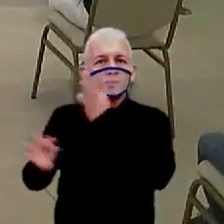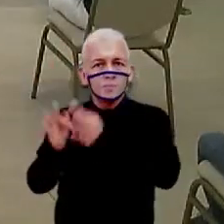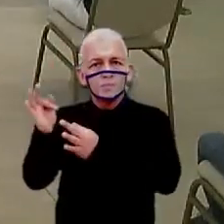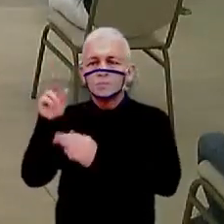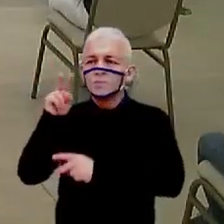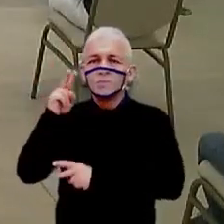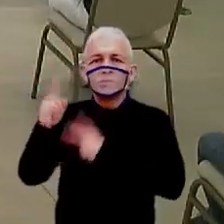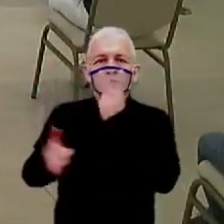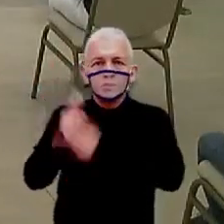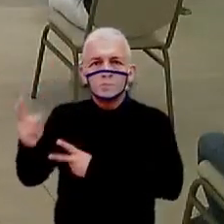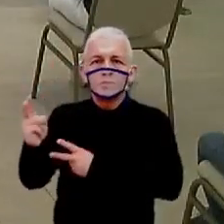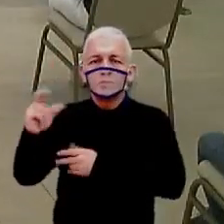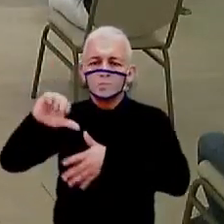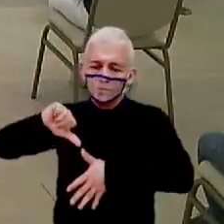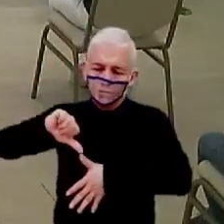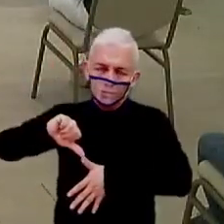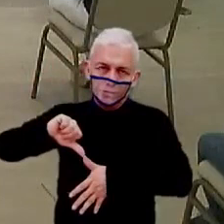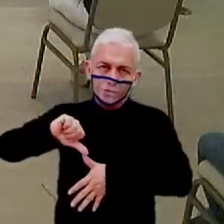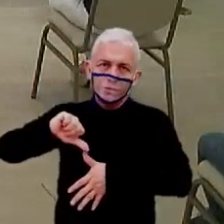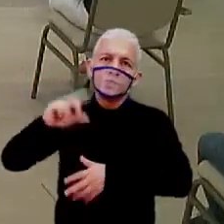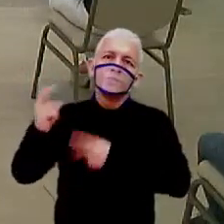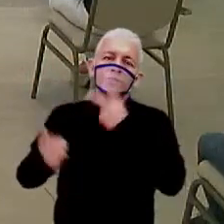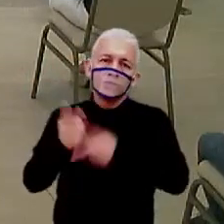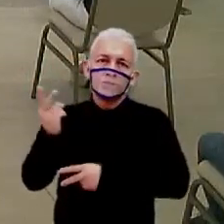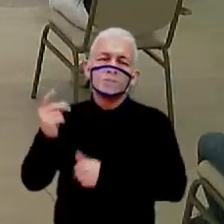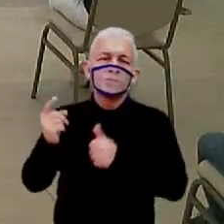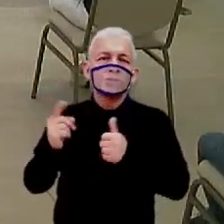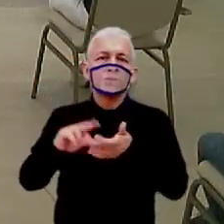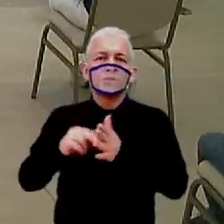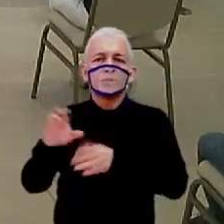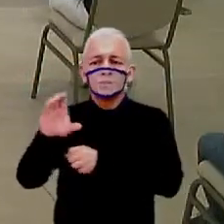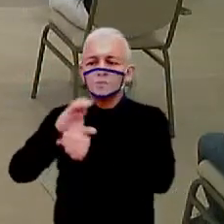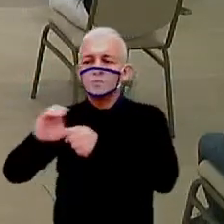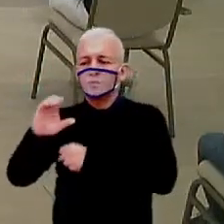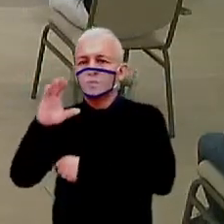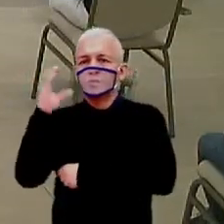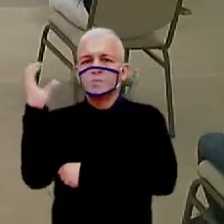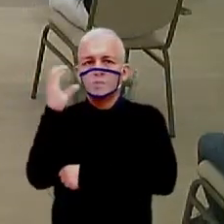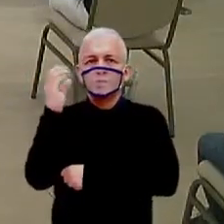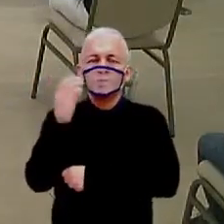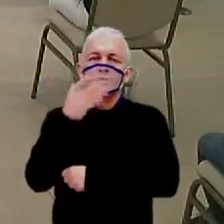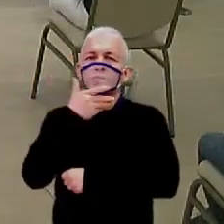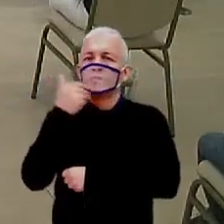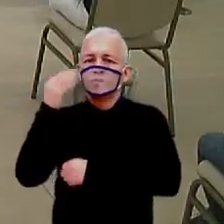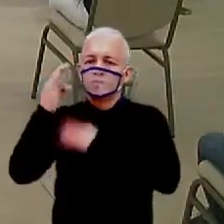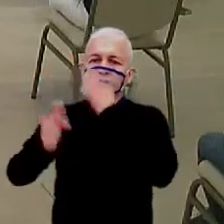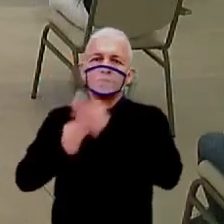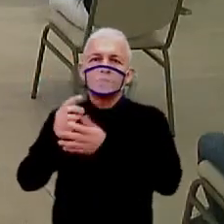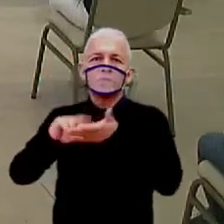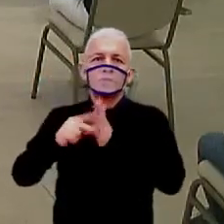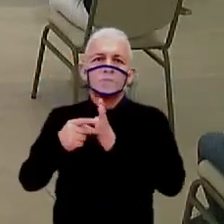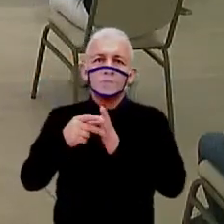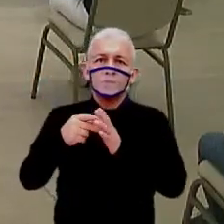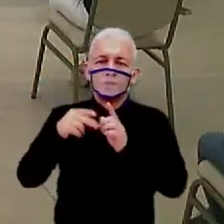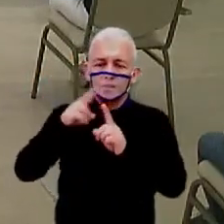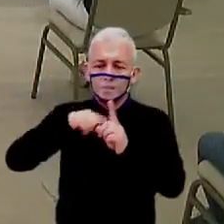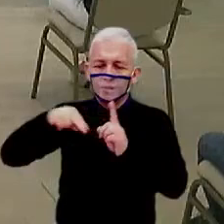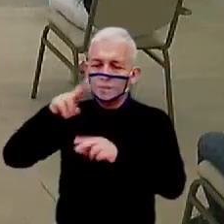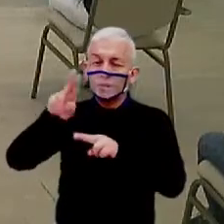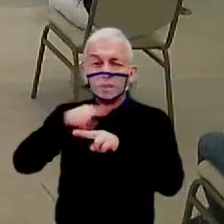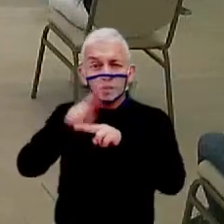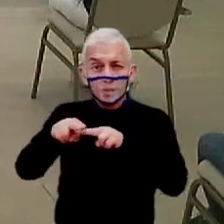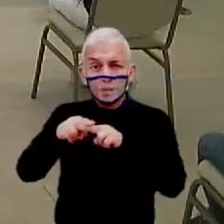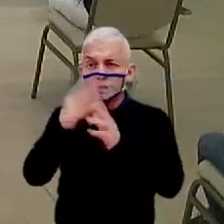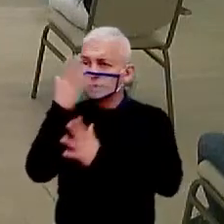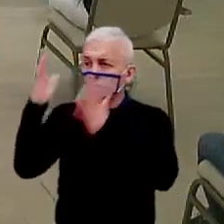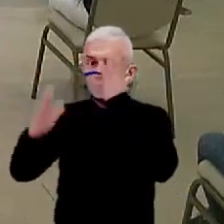Colombia, de Latinoamérica, sino que pueda llegar al top 1 de las ciudades ecoturísticas del mundo. Tenemos un potencial y una riqueza natural que